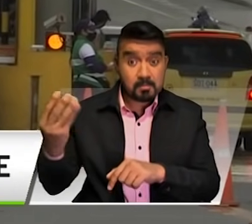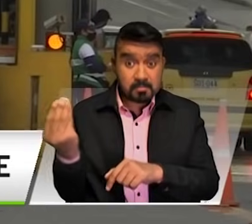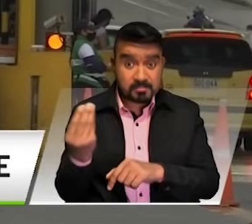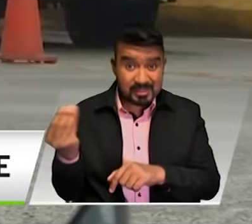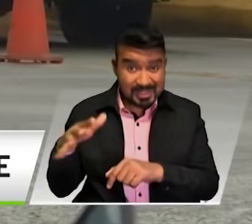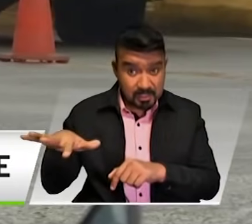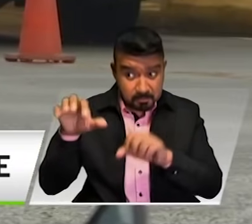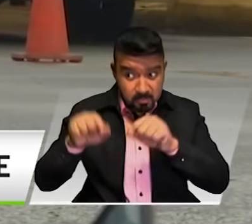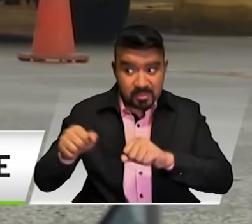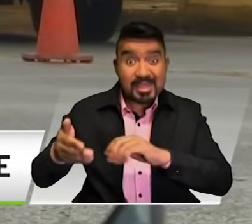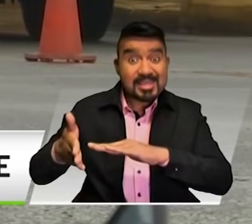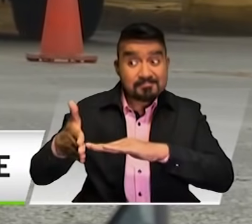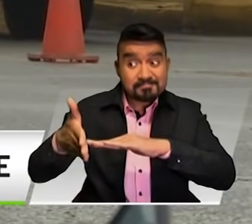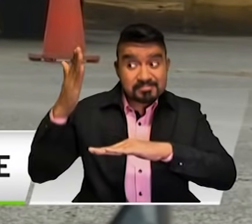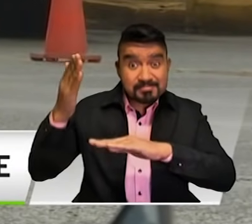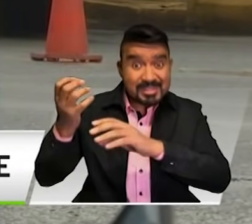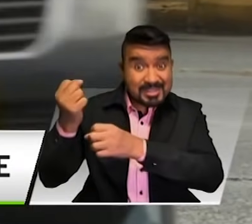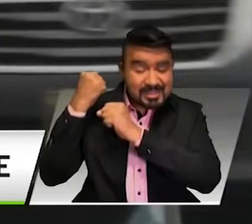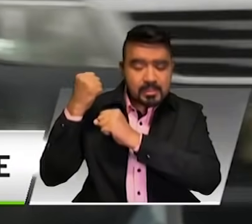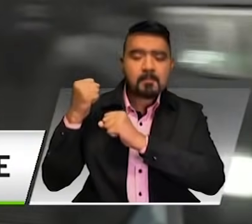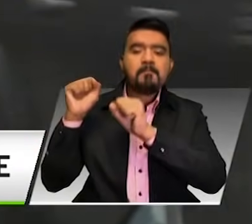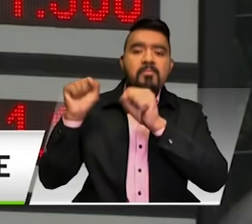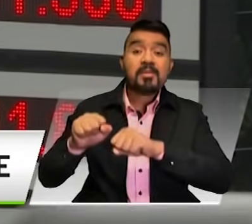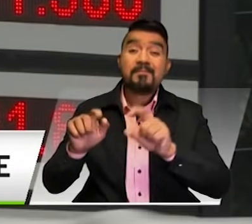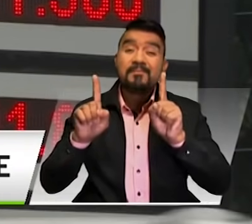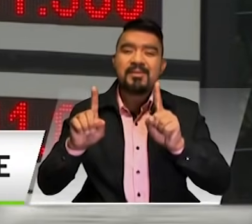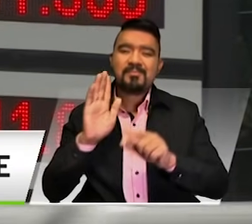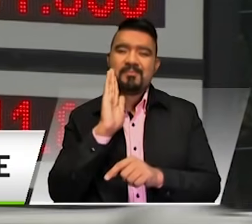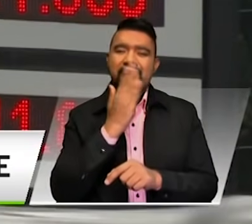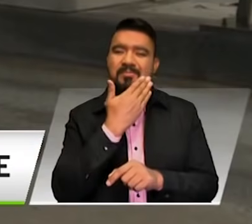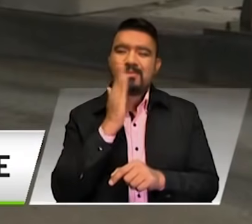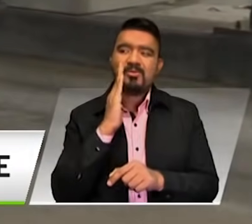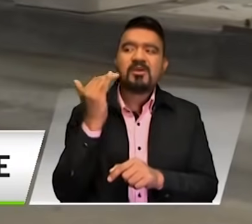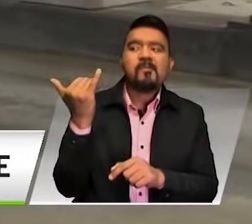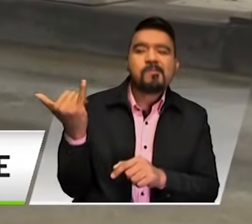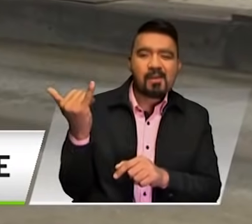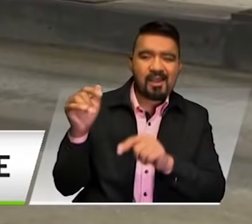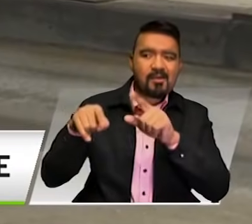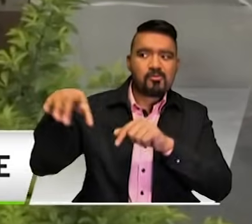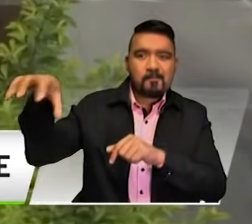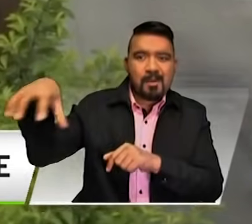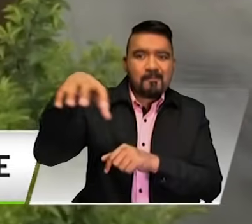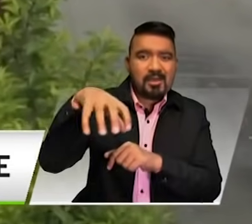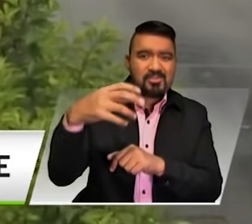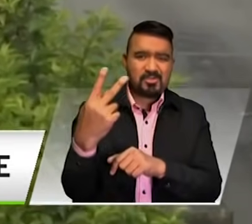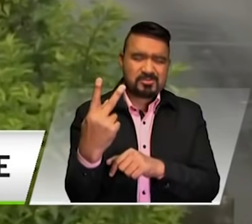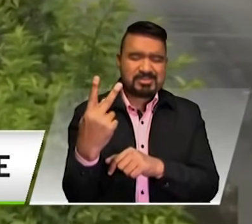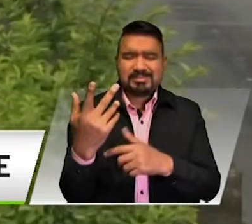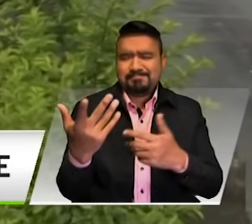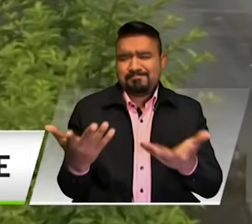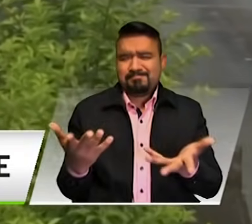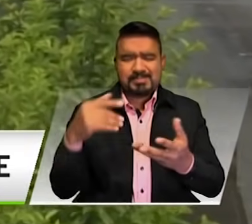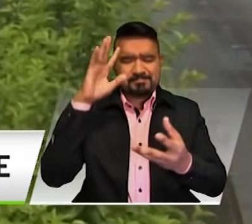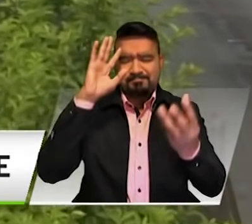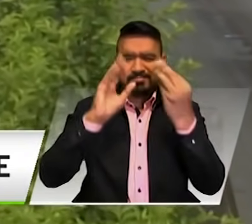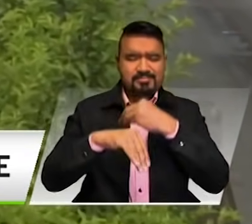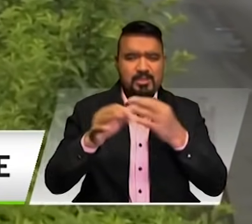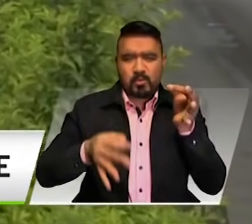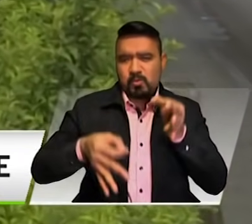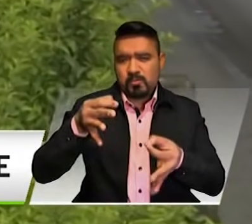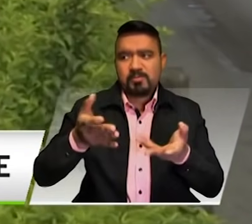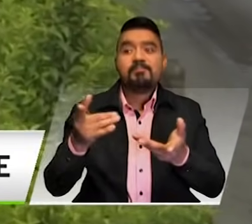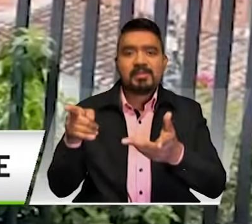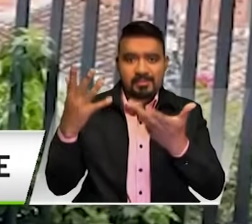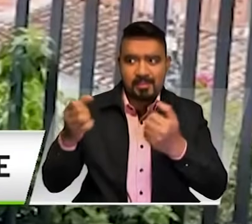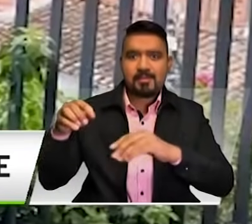y Girardota, pero la gente de Barbosa seguiría pagando el de Trapiche y el de Cabildo. Por eso, quieren que también sean